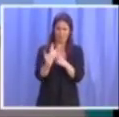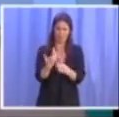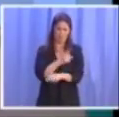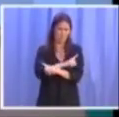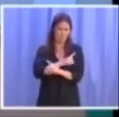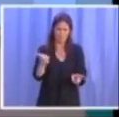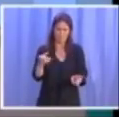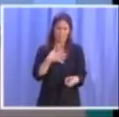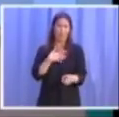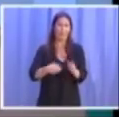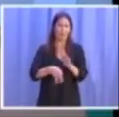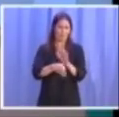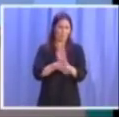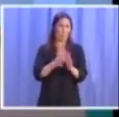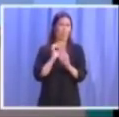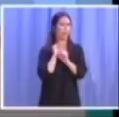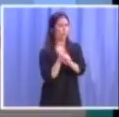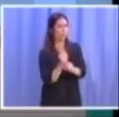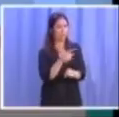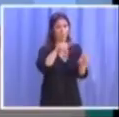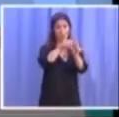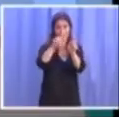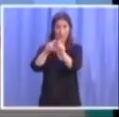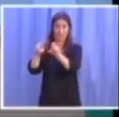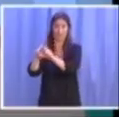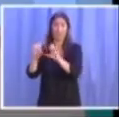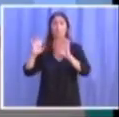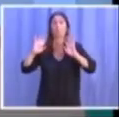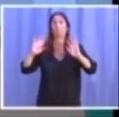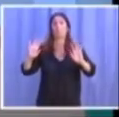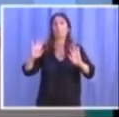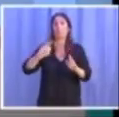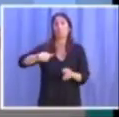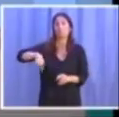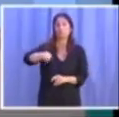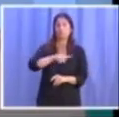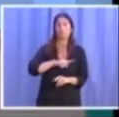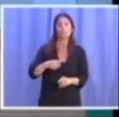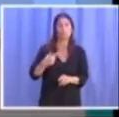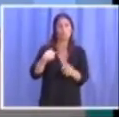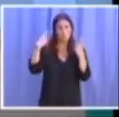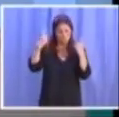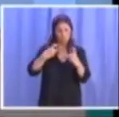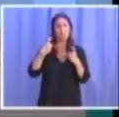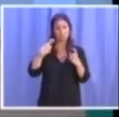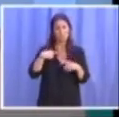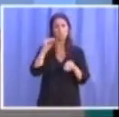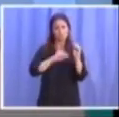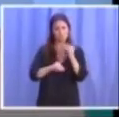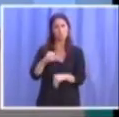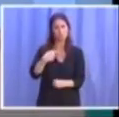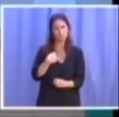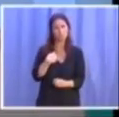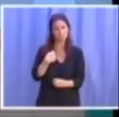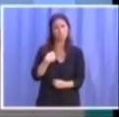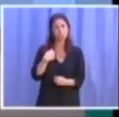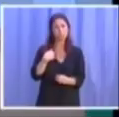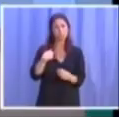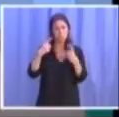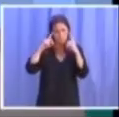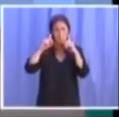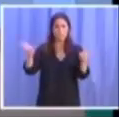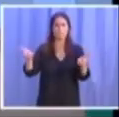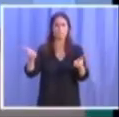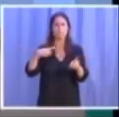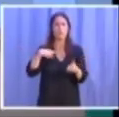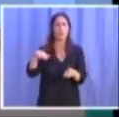del yugo de estas empresas. Pero nosotros estamos dispuestos a remediarlo. Nosotros estamos dispuestos a rescatar